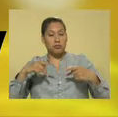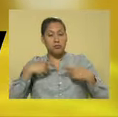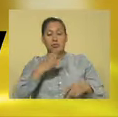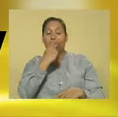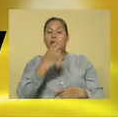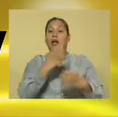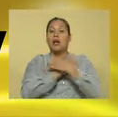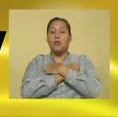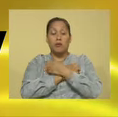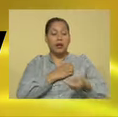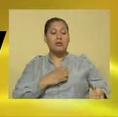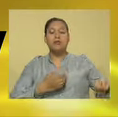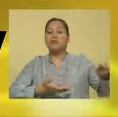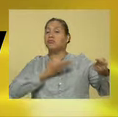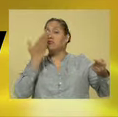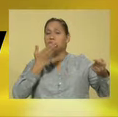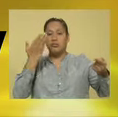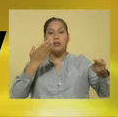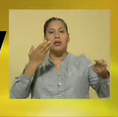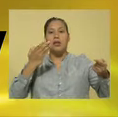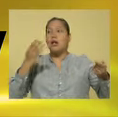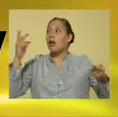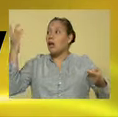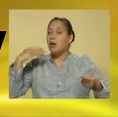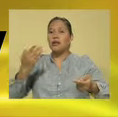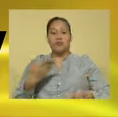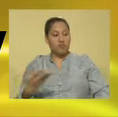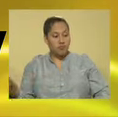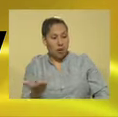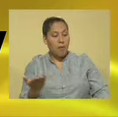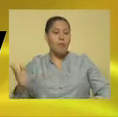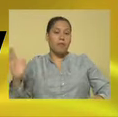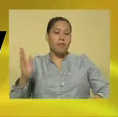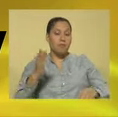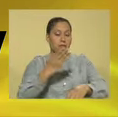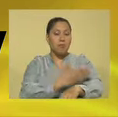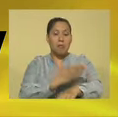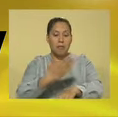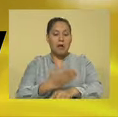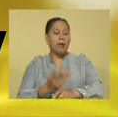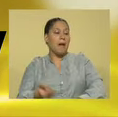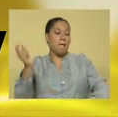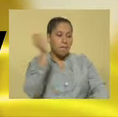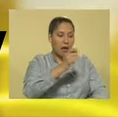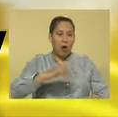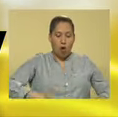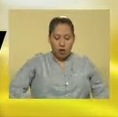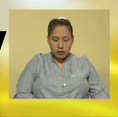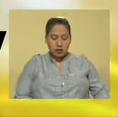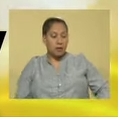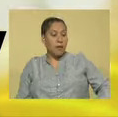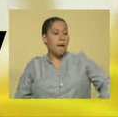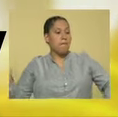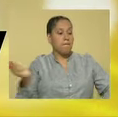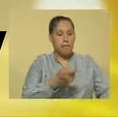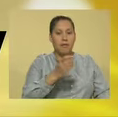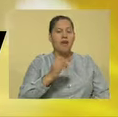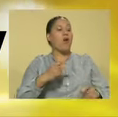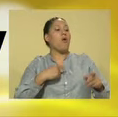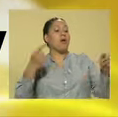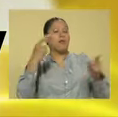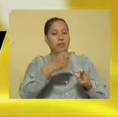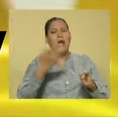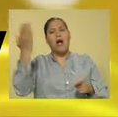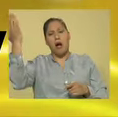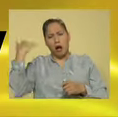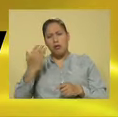educación anterior donde pues era con sangre no y era La cuchara de palo y era el cinturón y eran los insultos creo que que